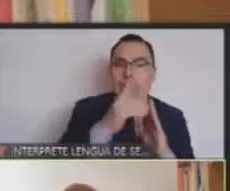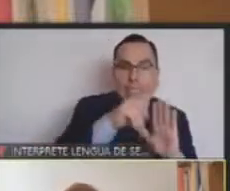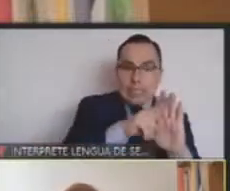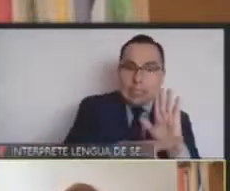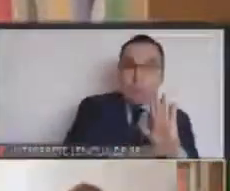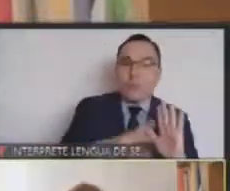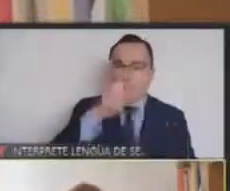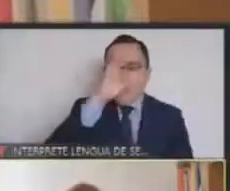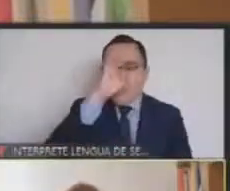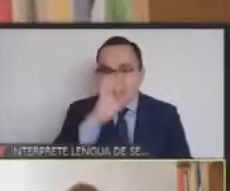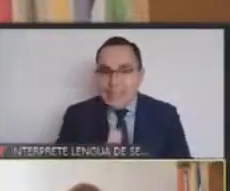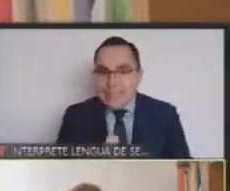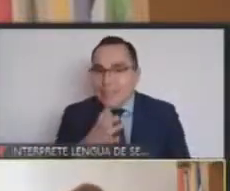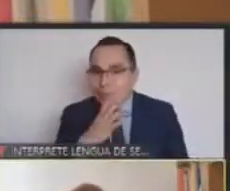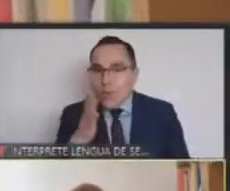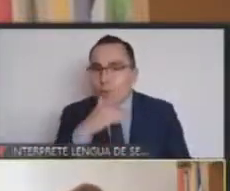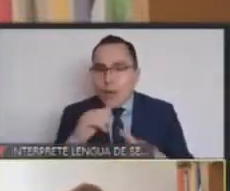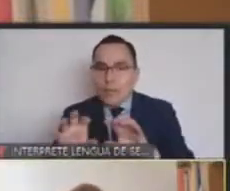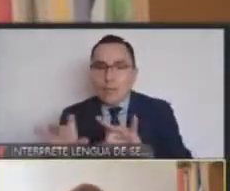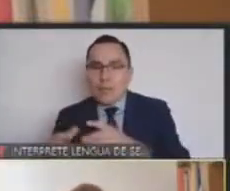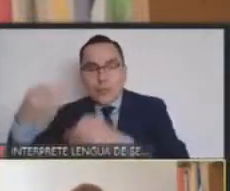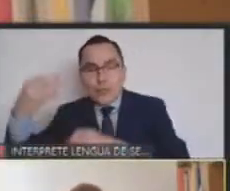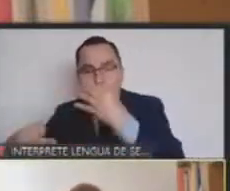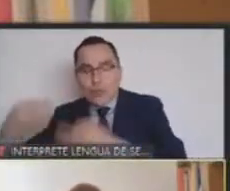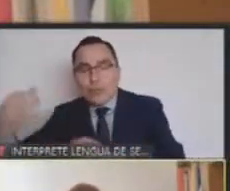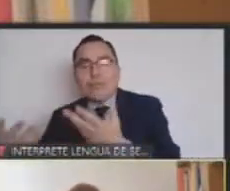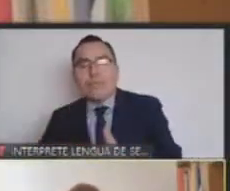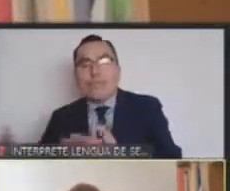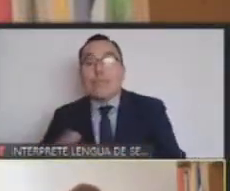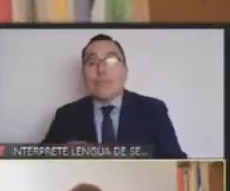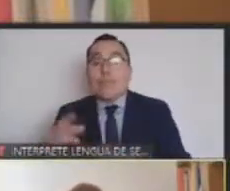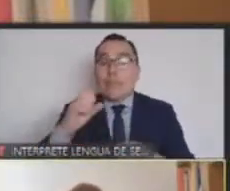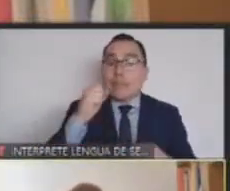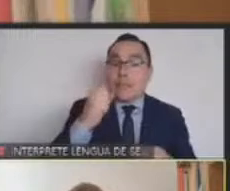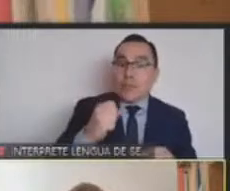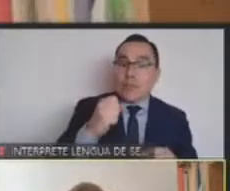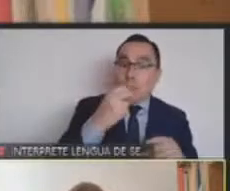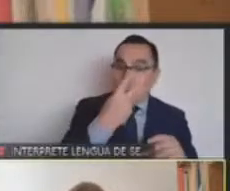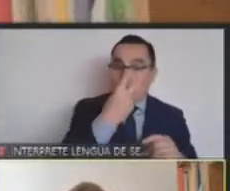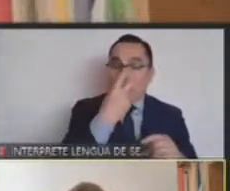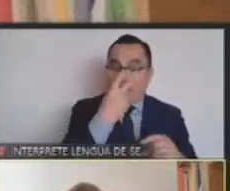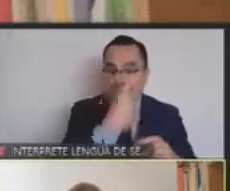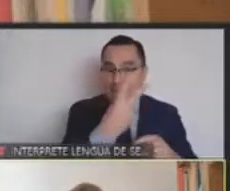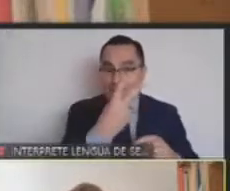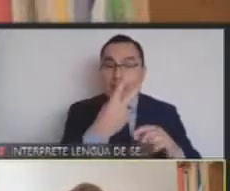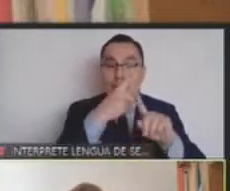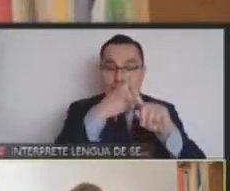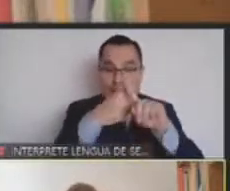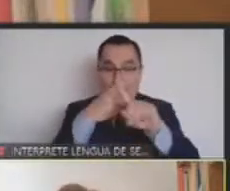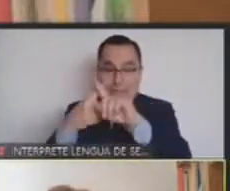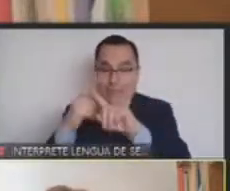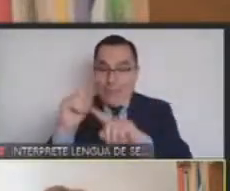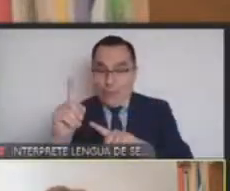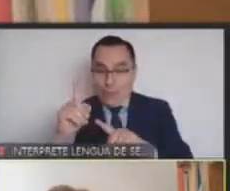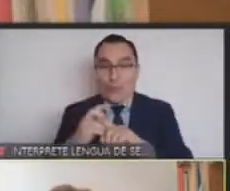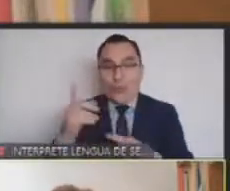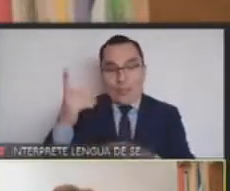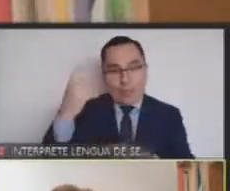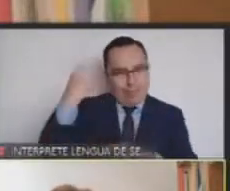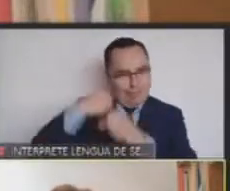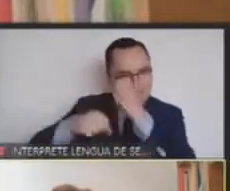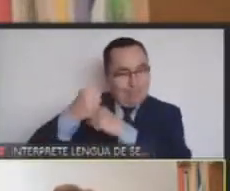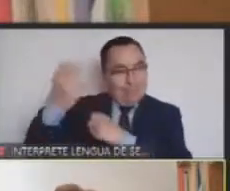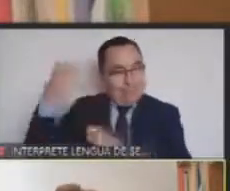éticas en la administración de justicia. Ya en el siglo XXI, desde el inicio, han surgido